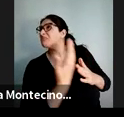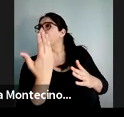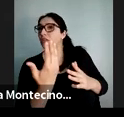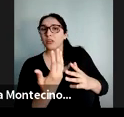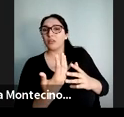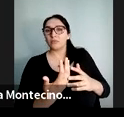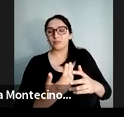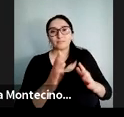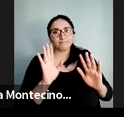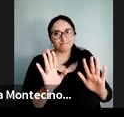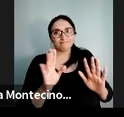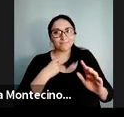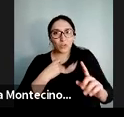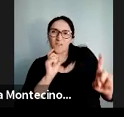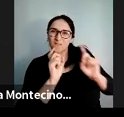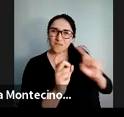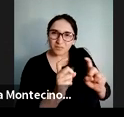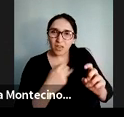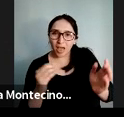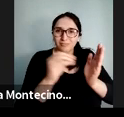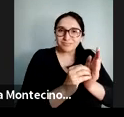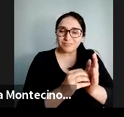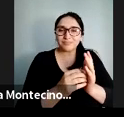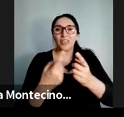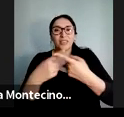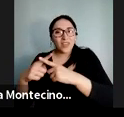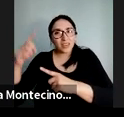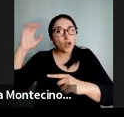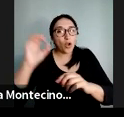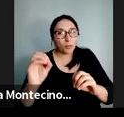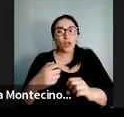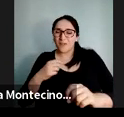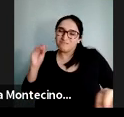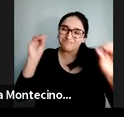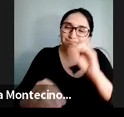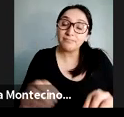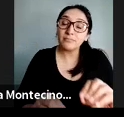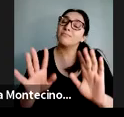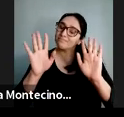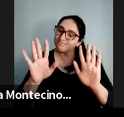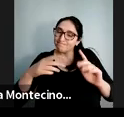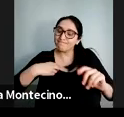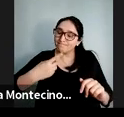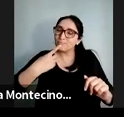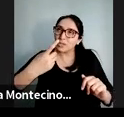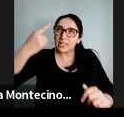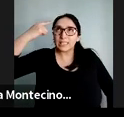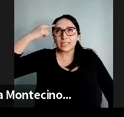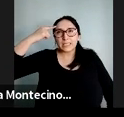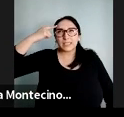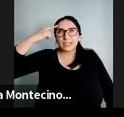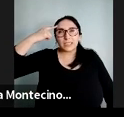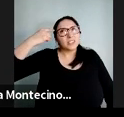momento. Respecto a las diferencias de opinión, sobre todo, también es importante que nos preguntemos, ¿será